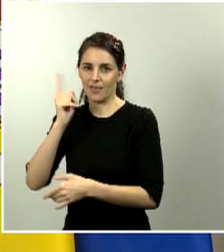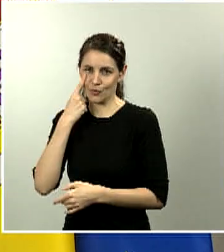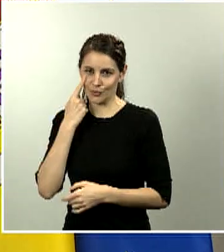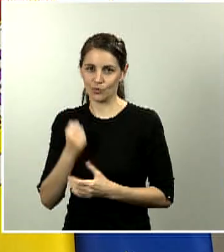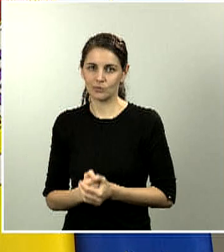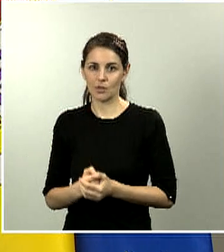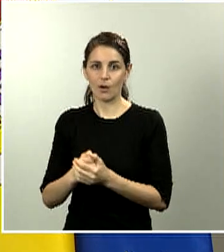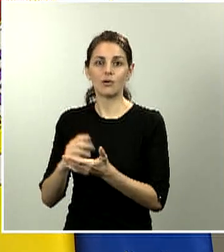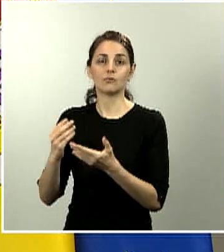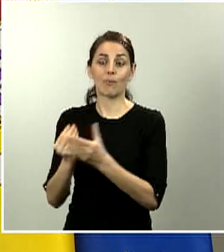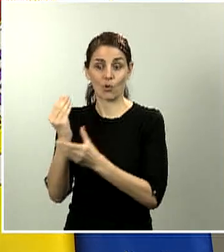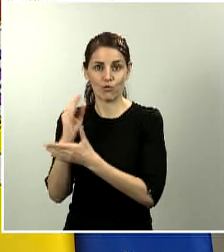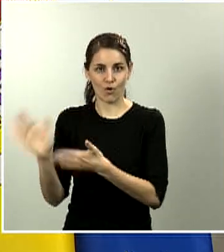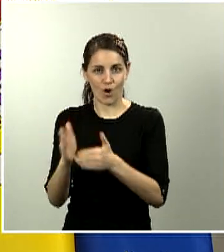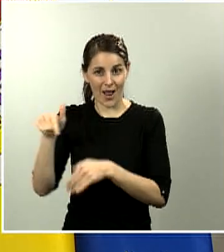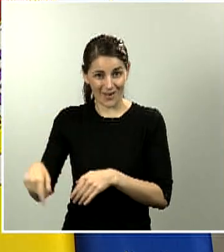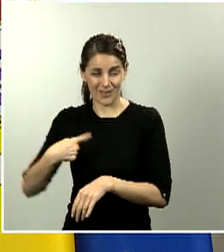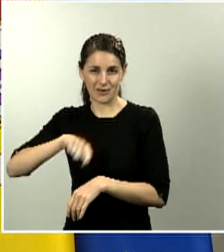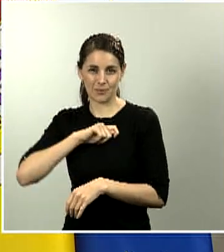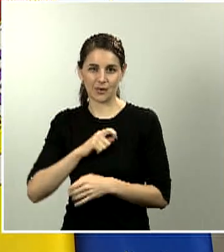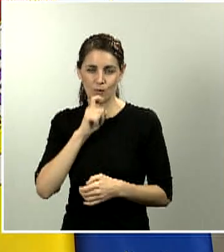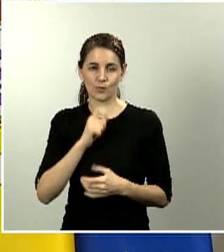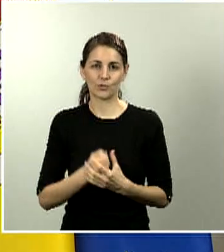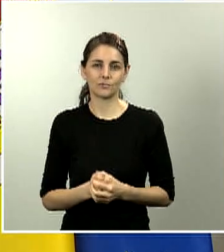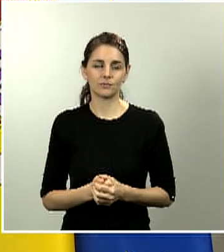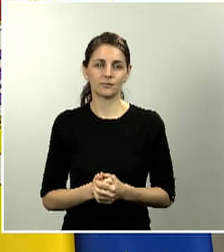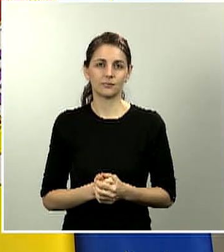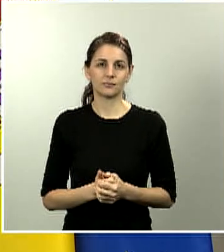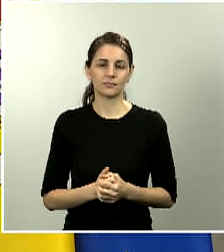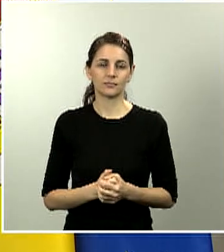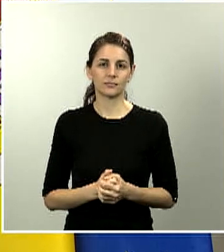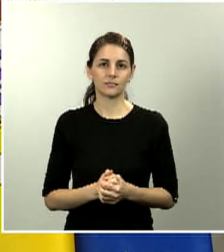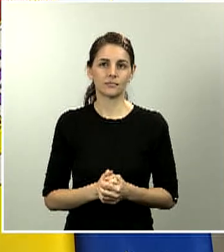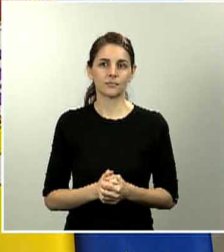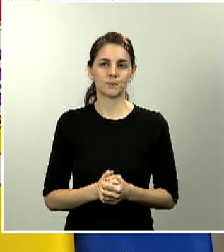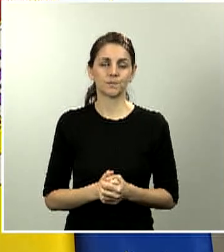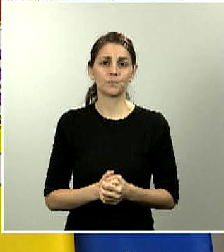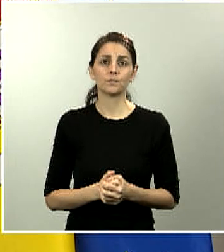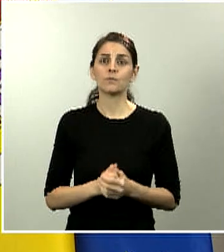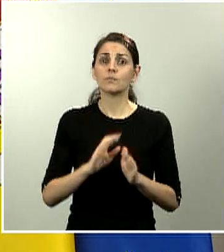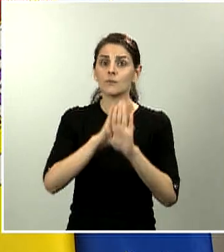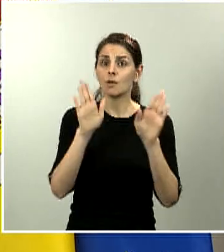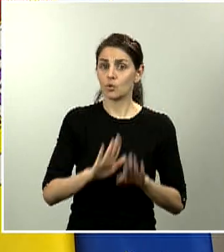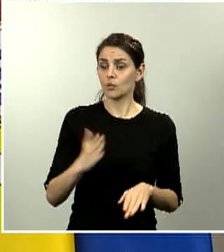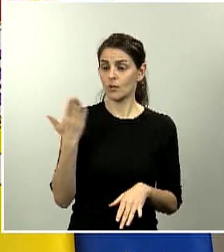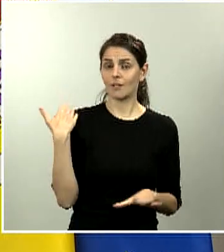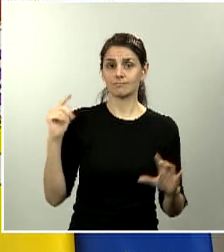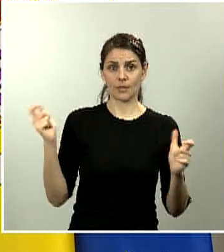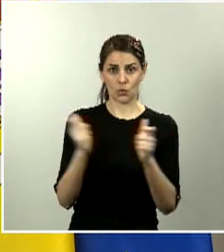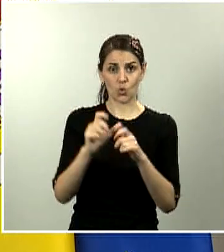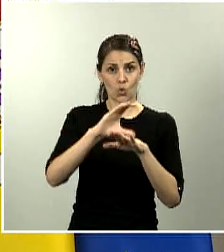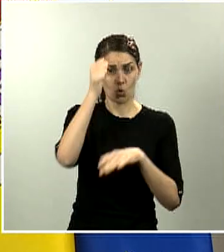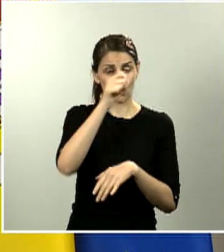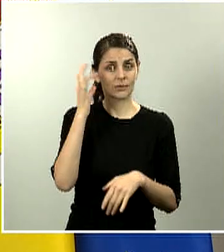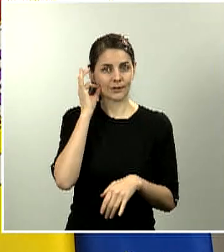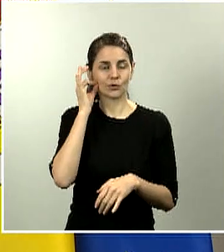también valoramos la instrucción, la orden que también hemos dado para que el 28